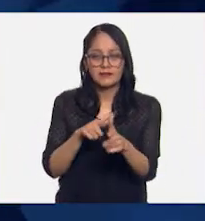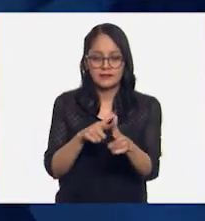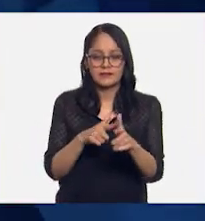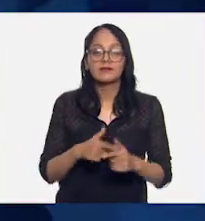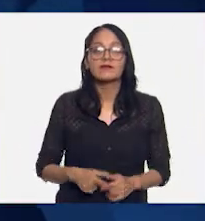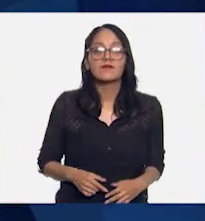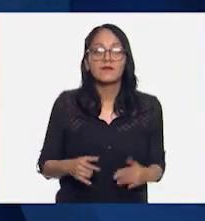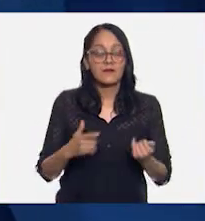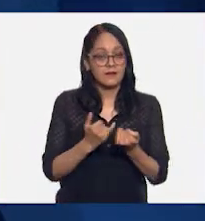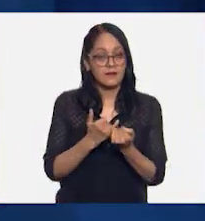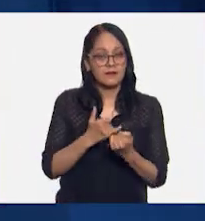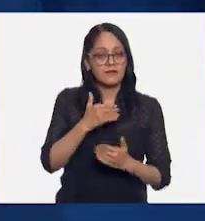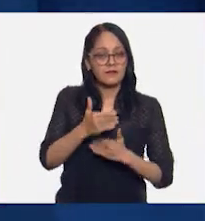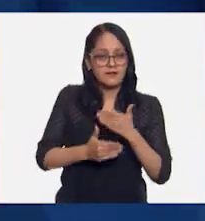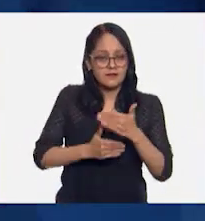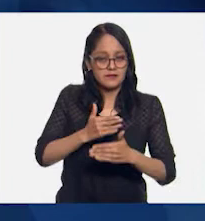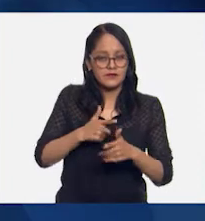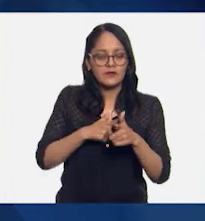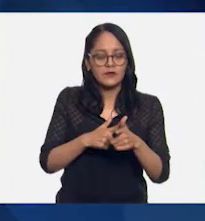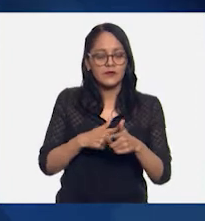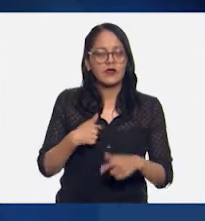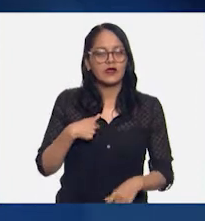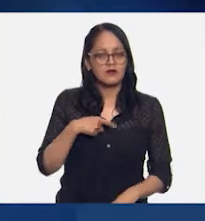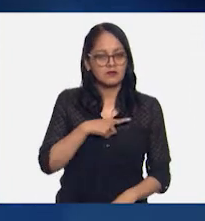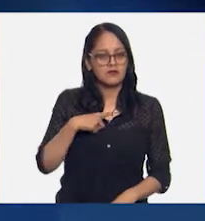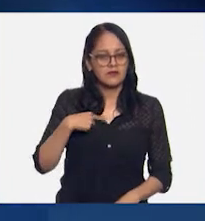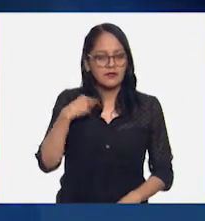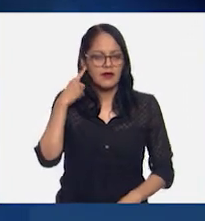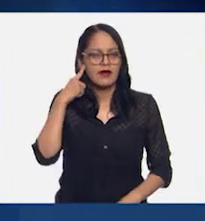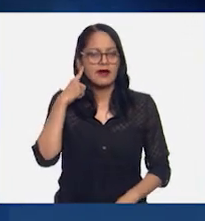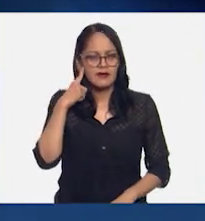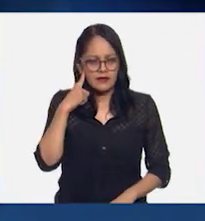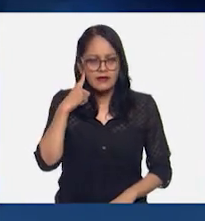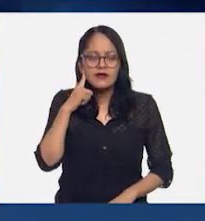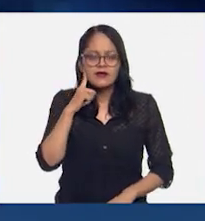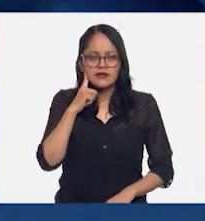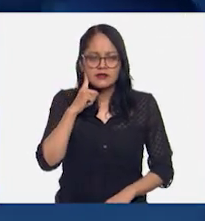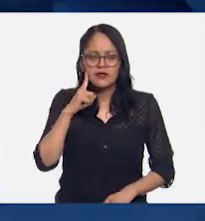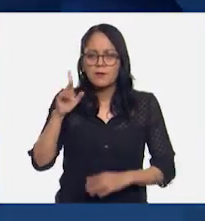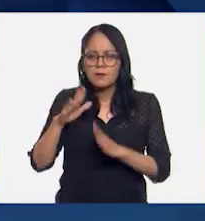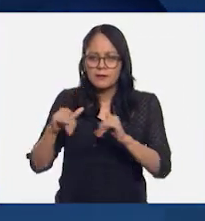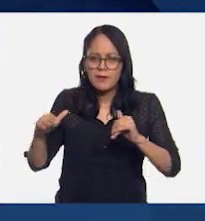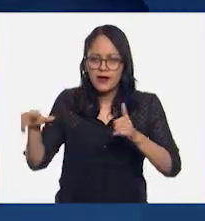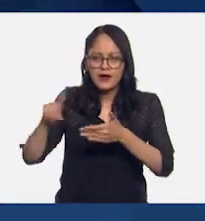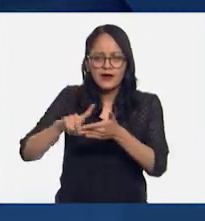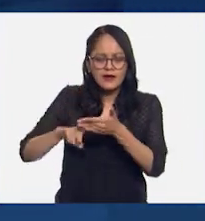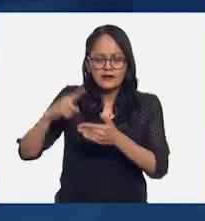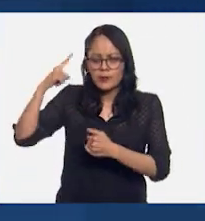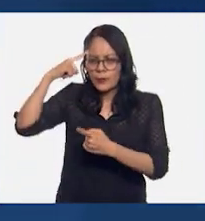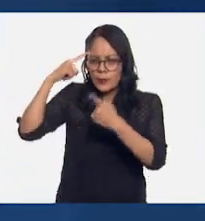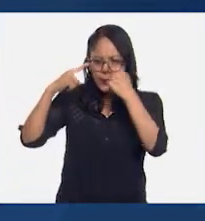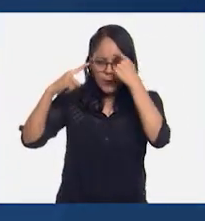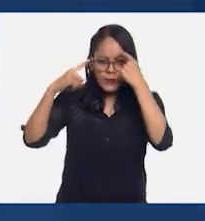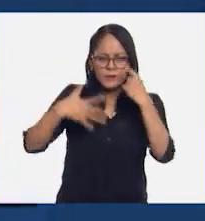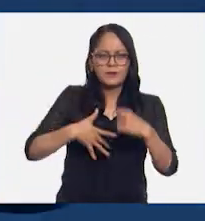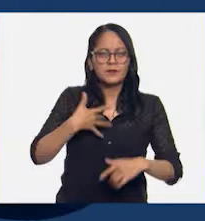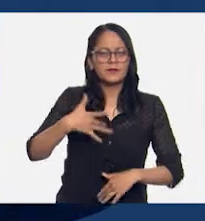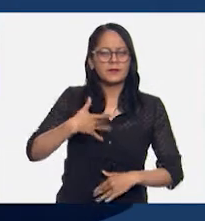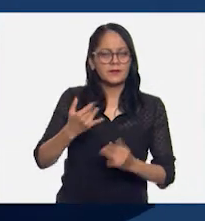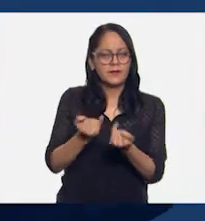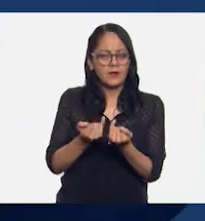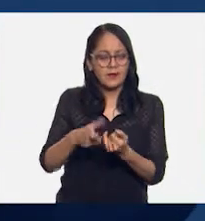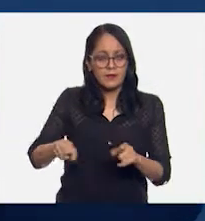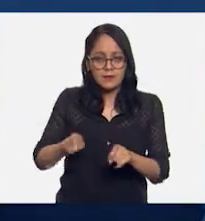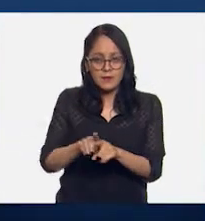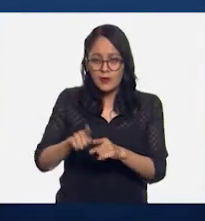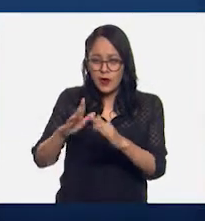Así por el destino conducido, debo sin tregua oír y conservar el lamento marino en mi conciencia. Debo sentir el golpe de agua